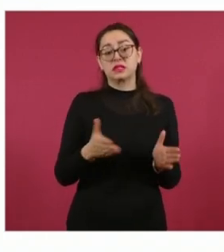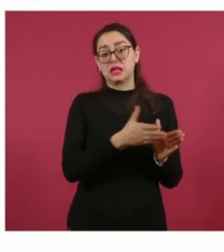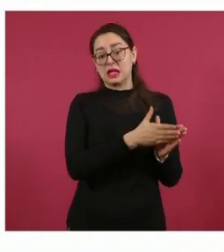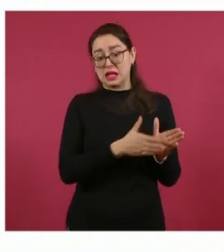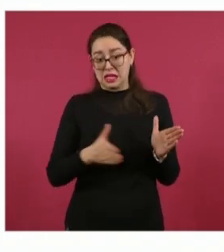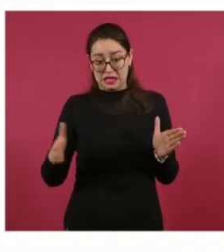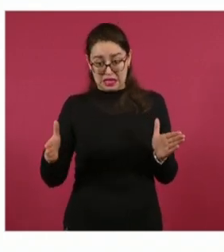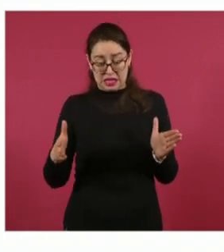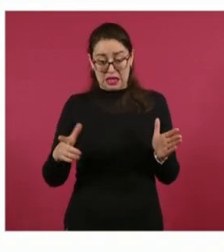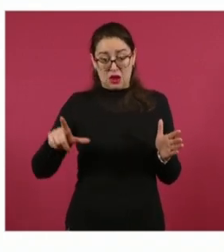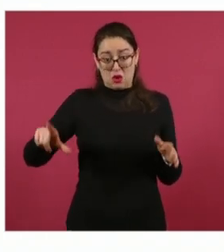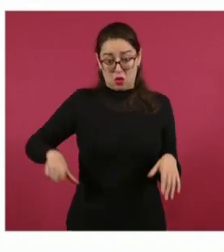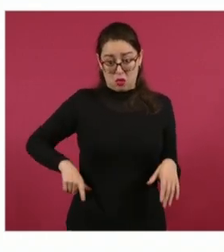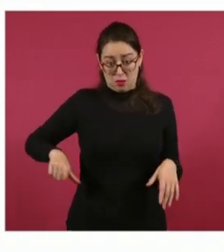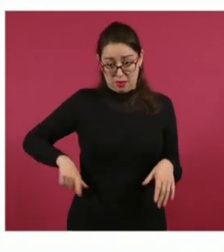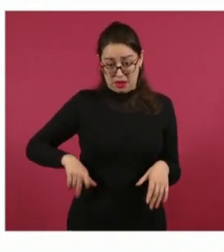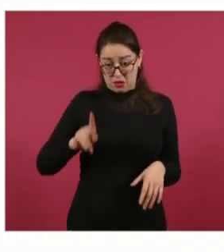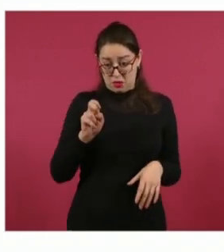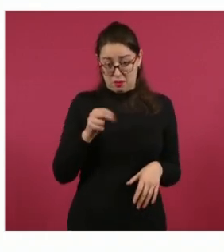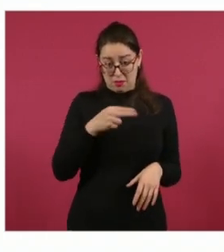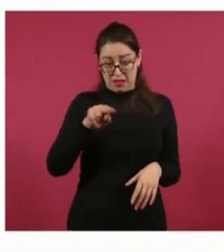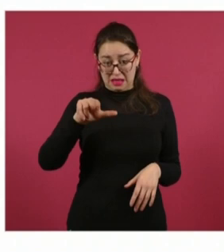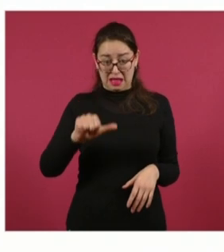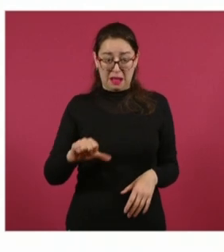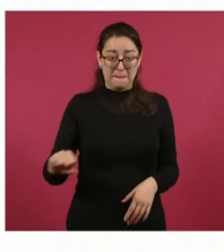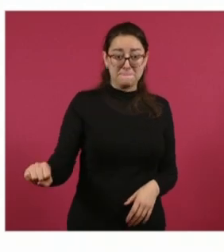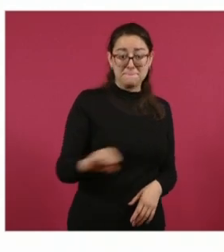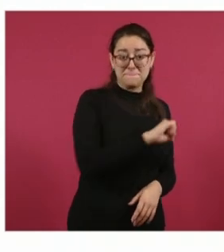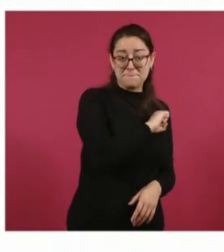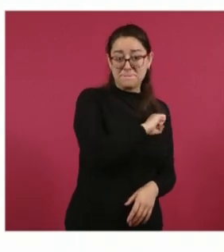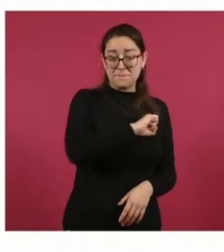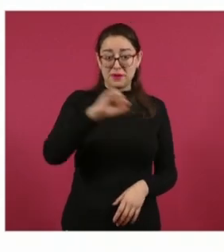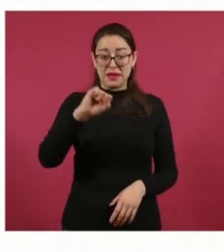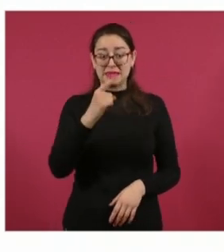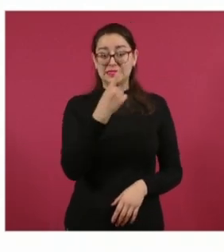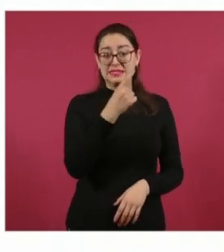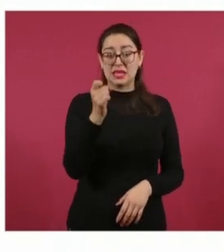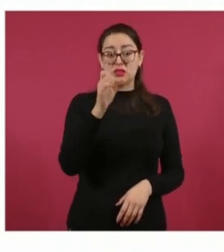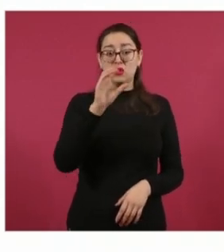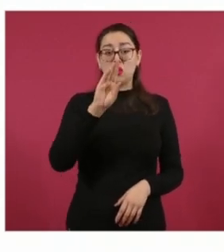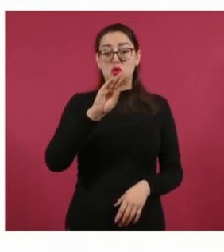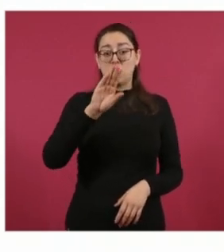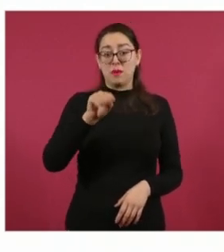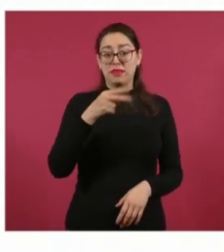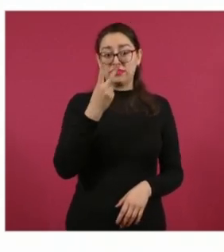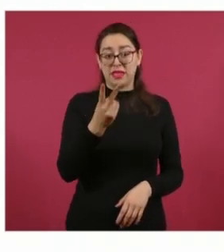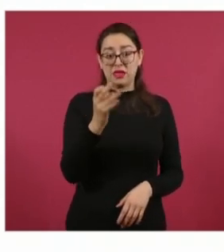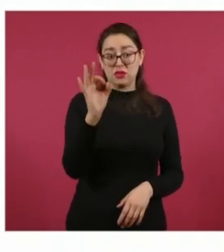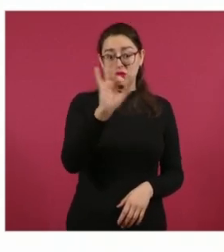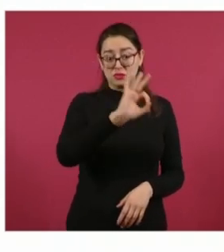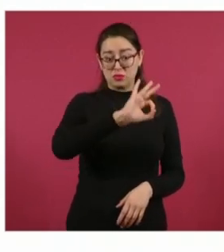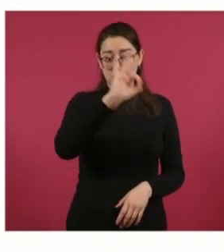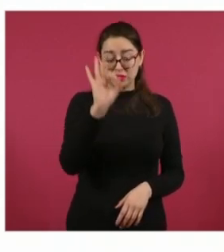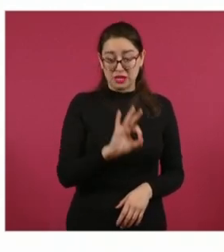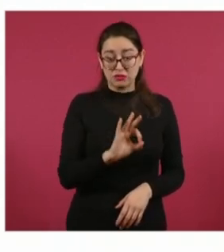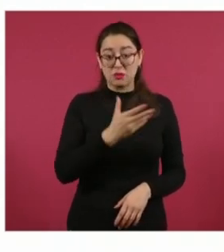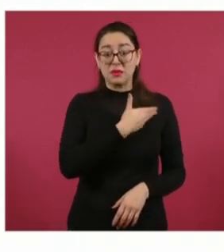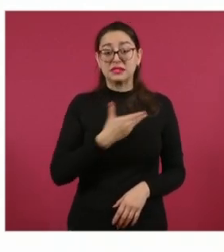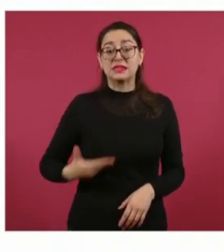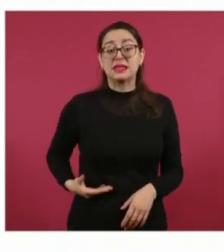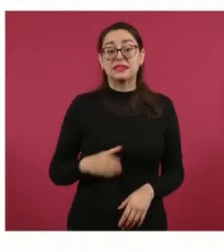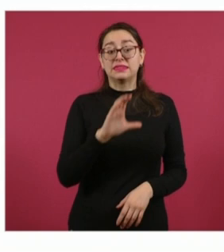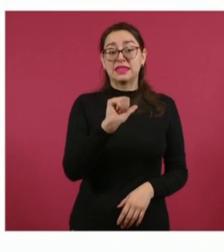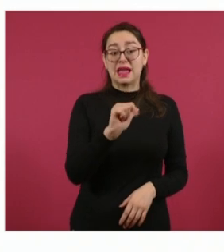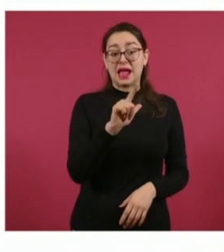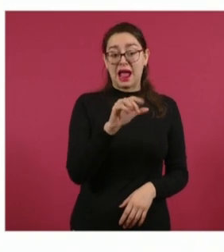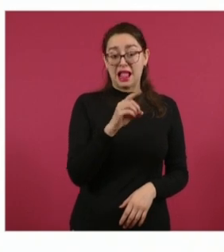192% en este delito, mientras que en el mandato de Enrique Peña Nieto el incremento fue de